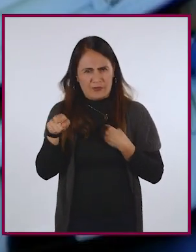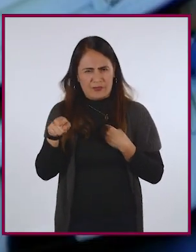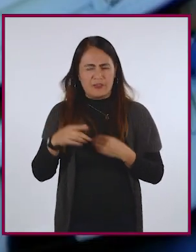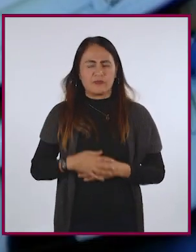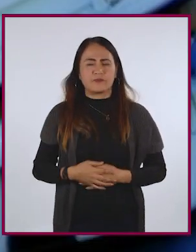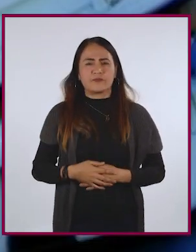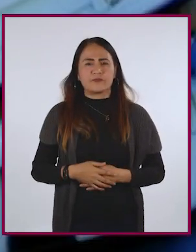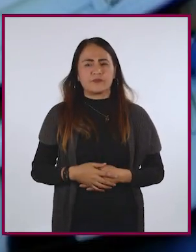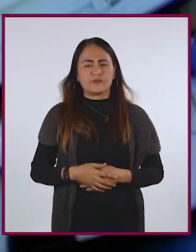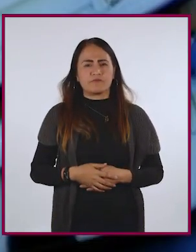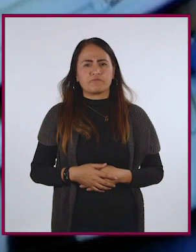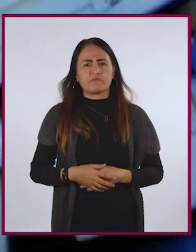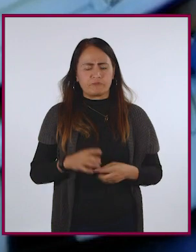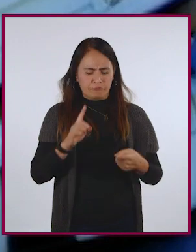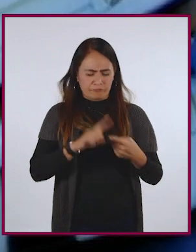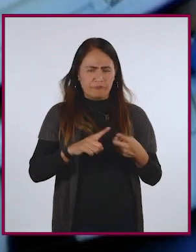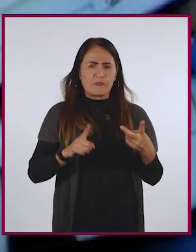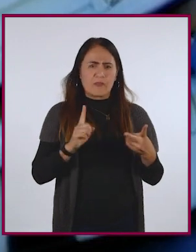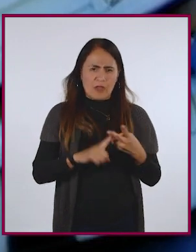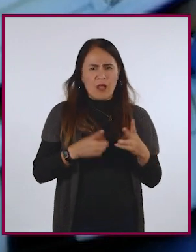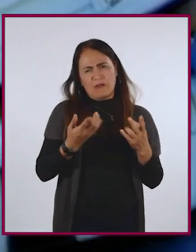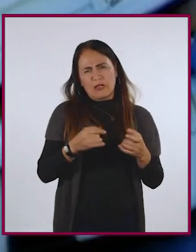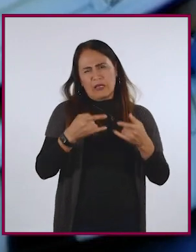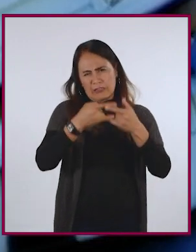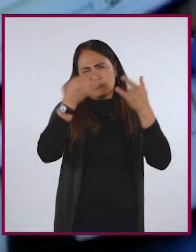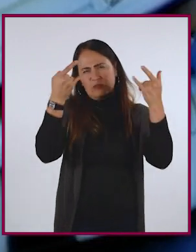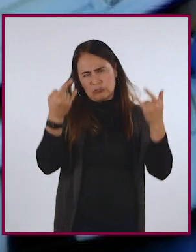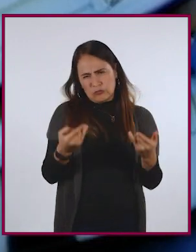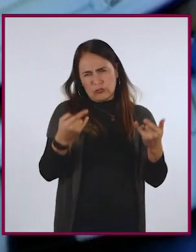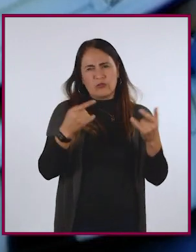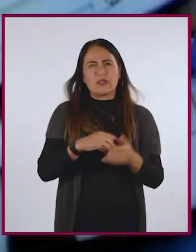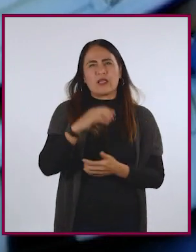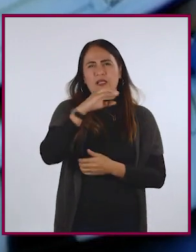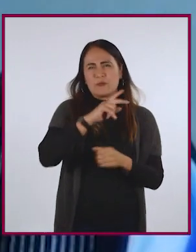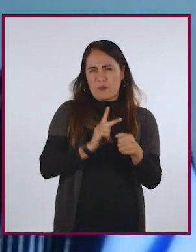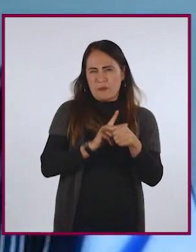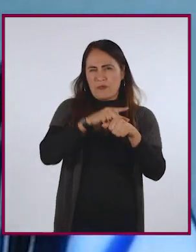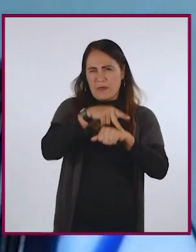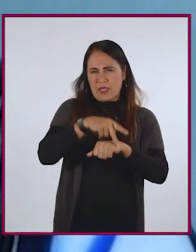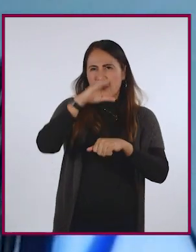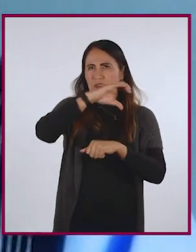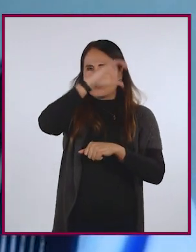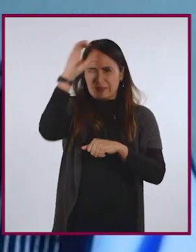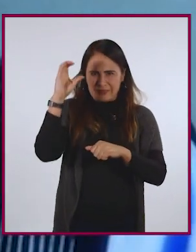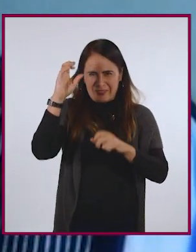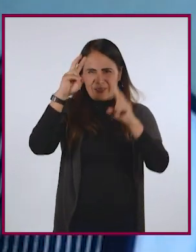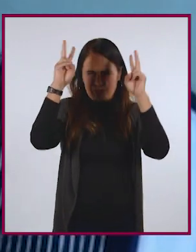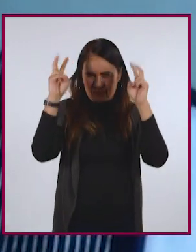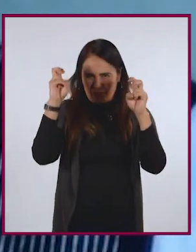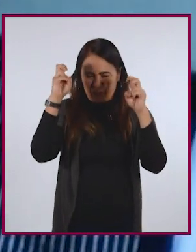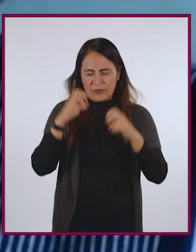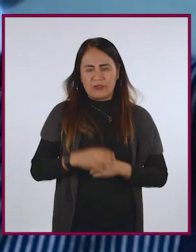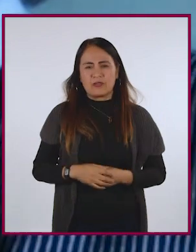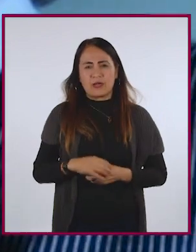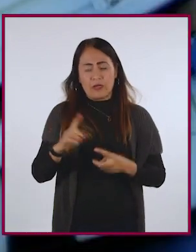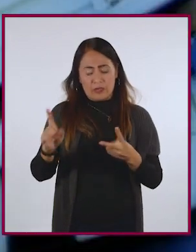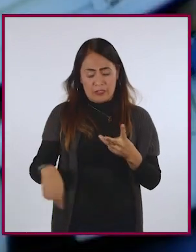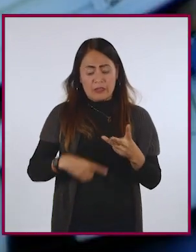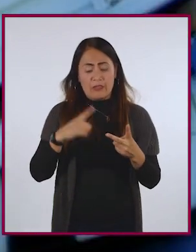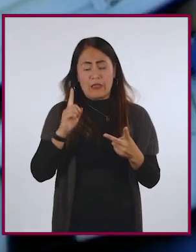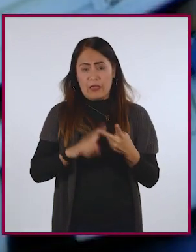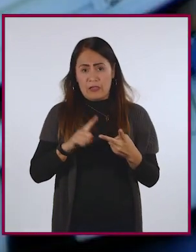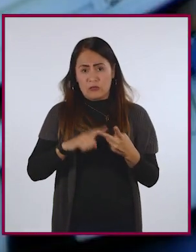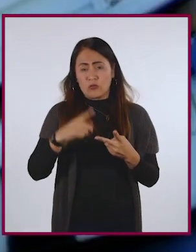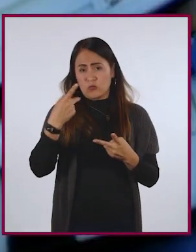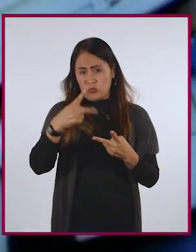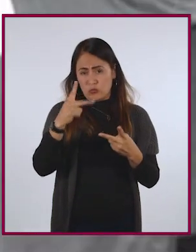Entonces, en ellos una parte está novelada, en La piel del cielo, y en la otra realmente se